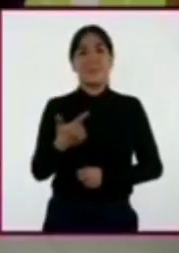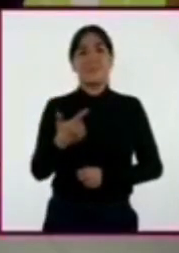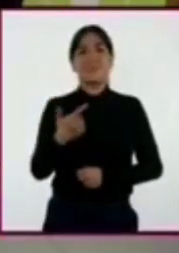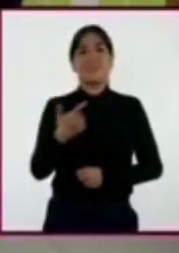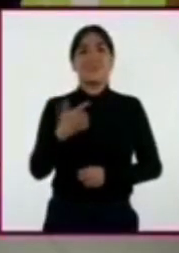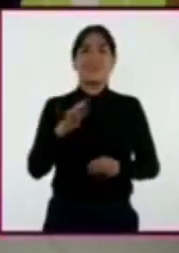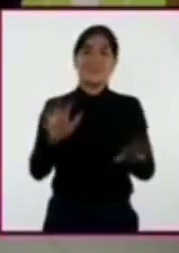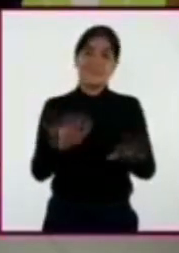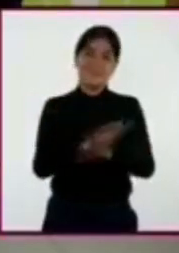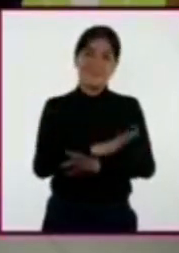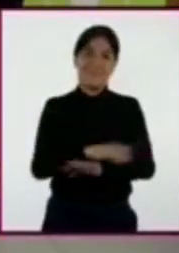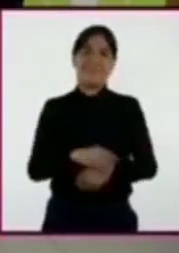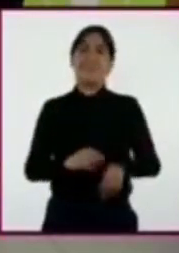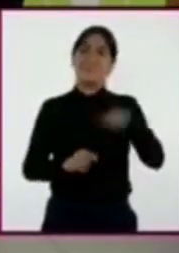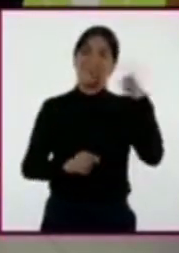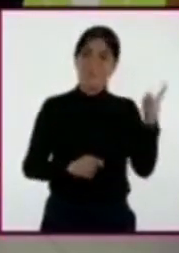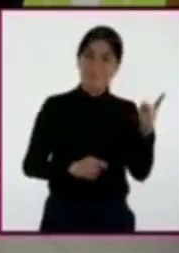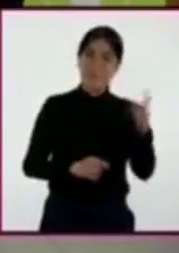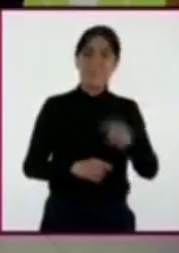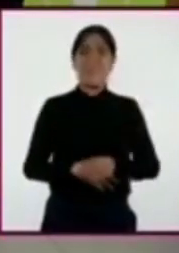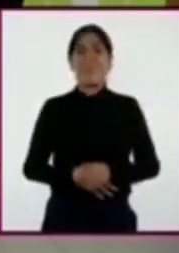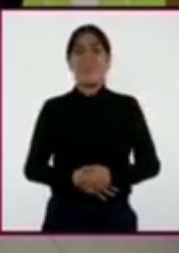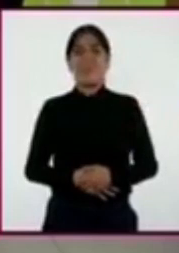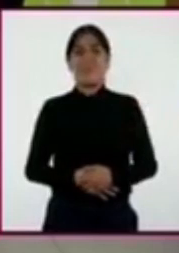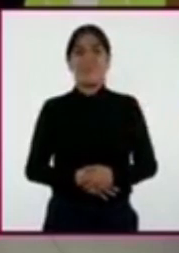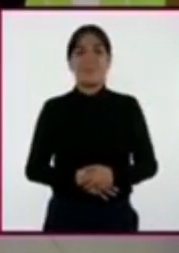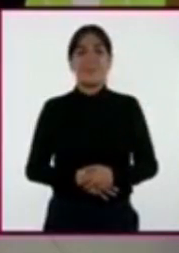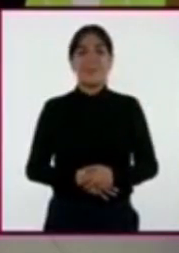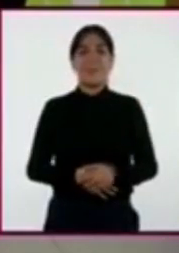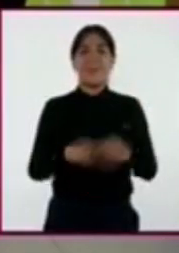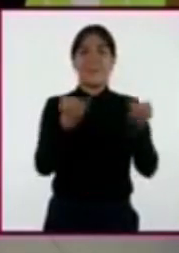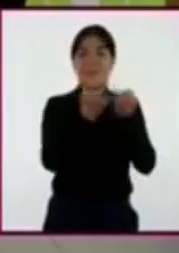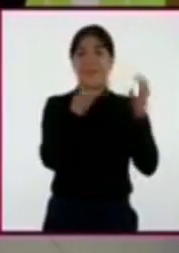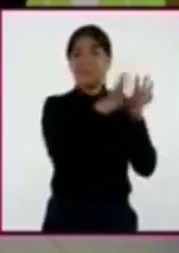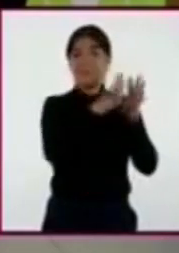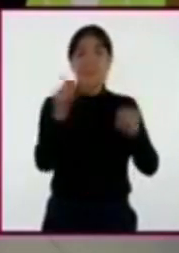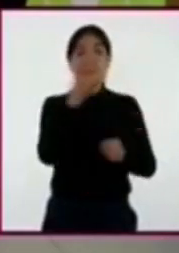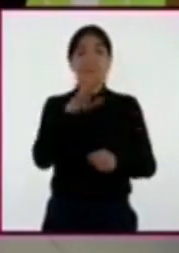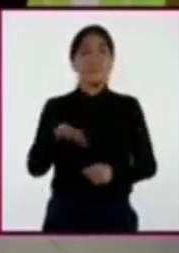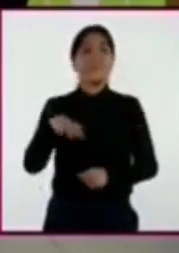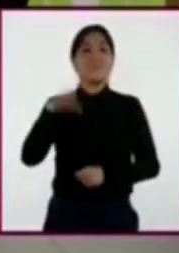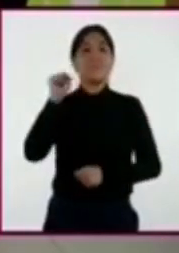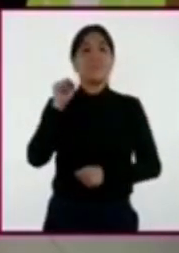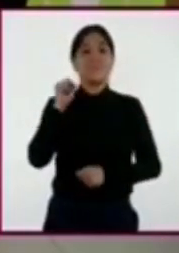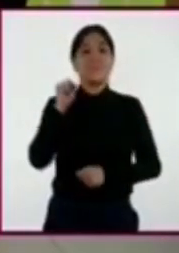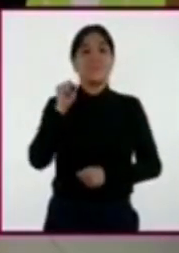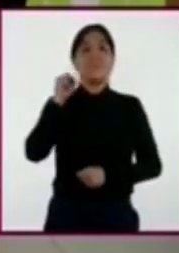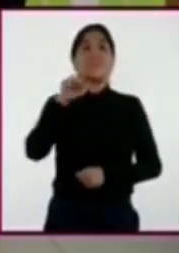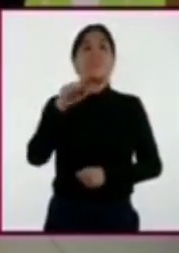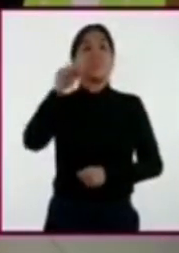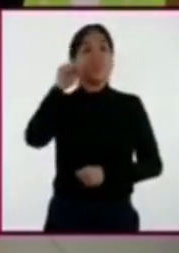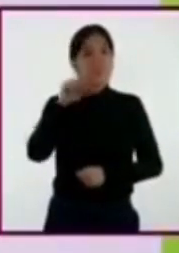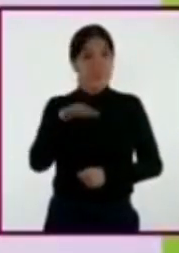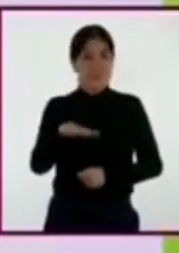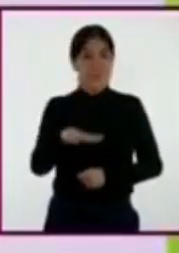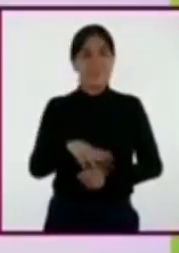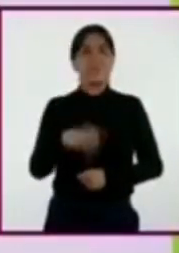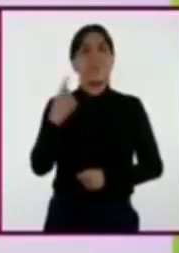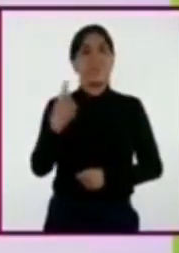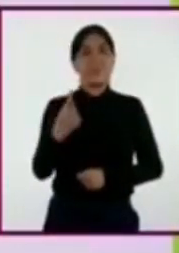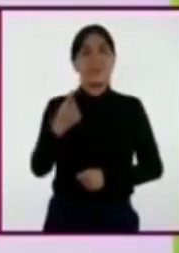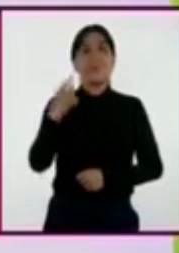7. Cambio. Vamos al otro lado. Inhalamos, exhalamos y jalamos.